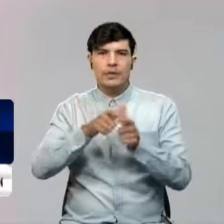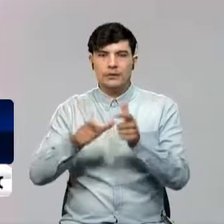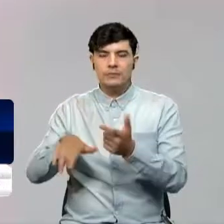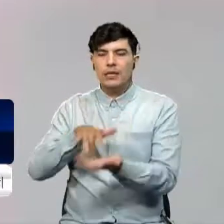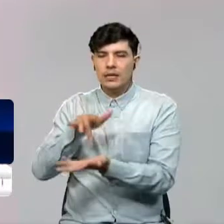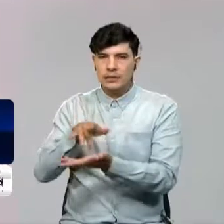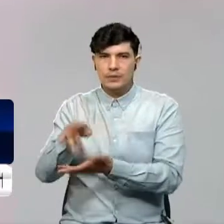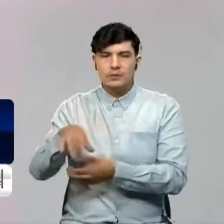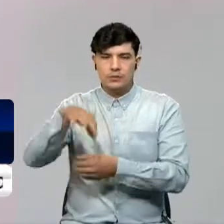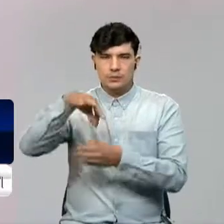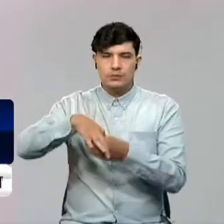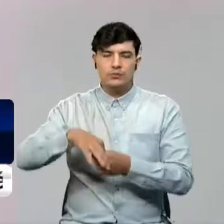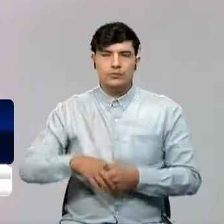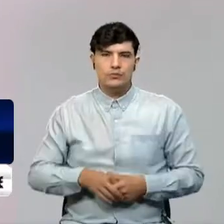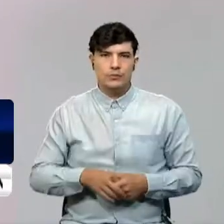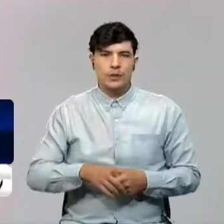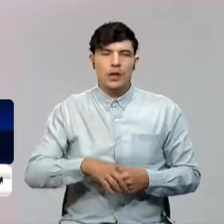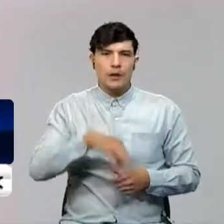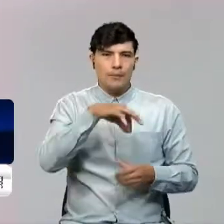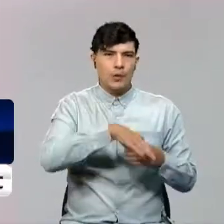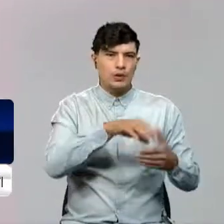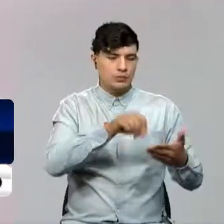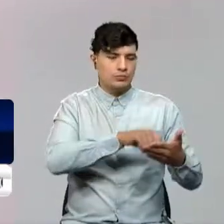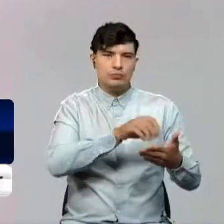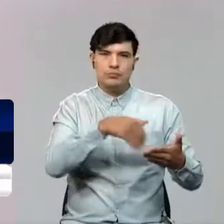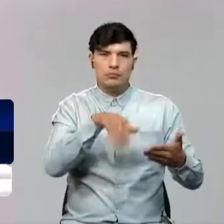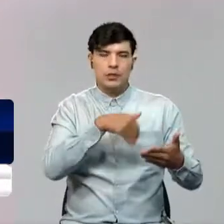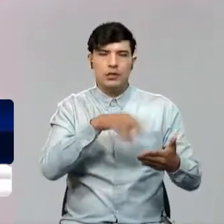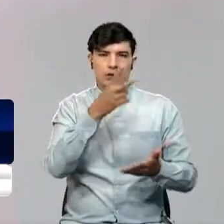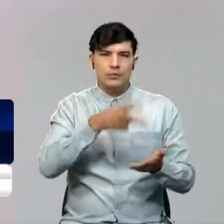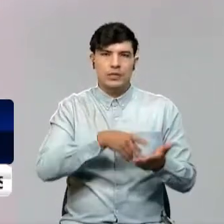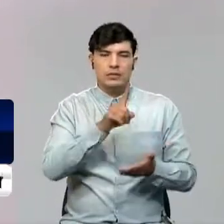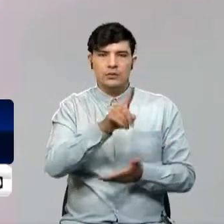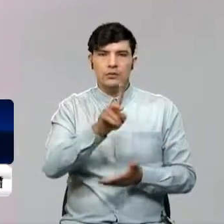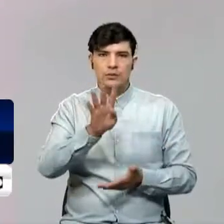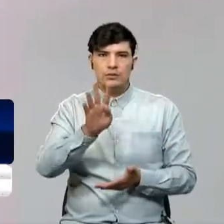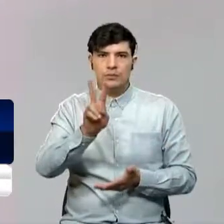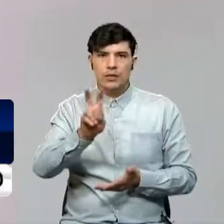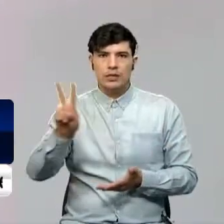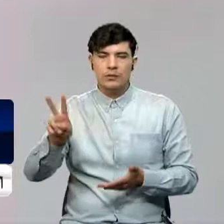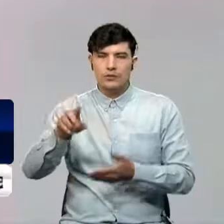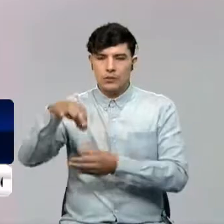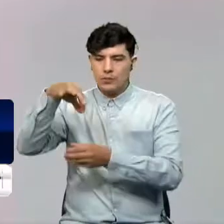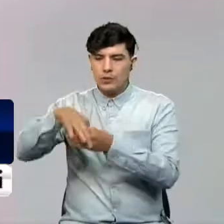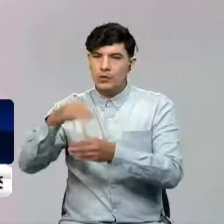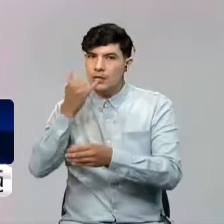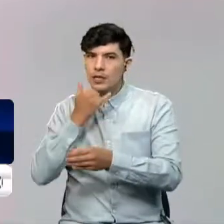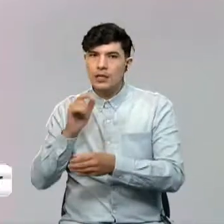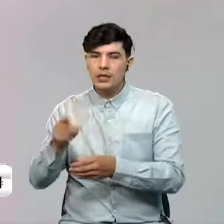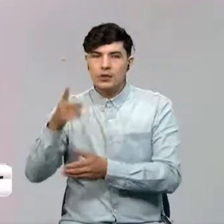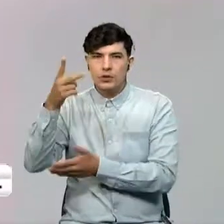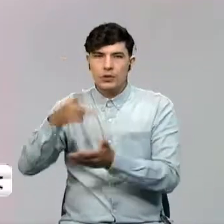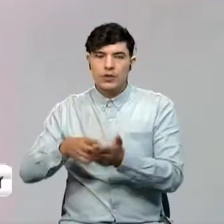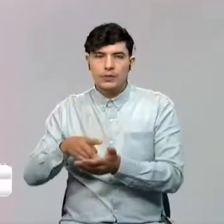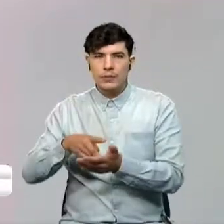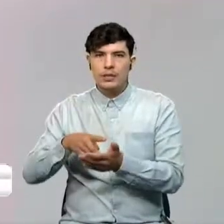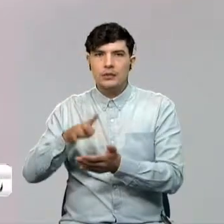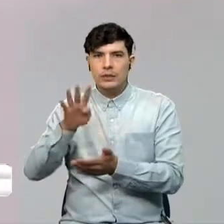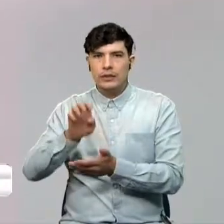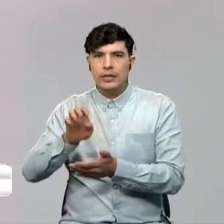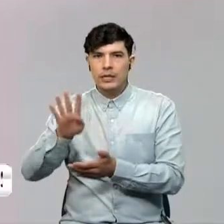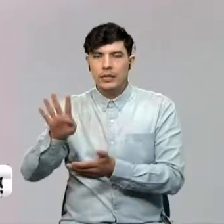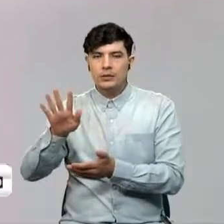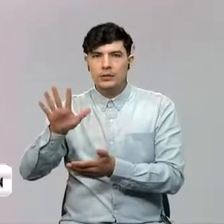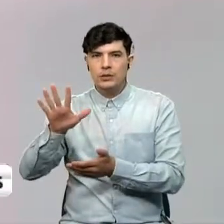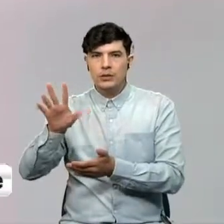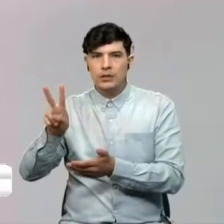estas contiendas electorales. Votos no marcados 2.722, votos nulos 9.572, votos en blanco